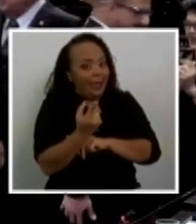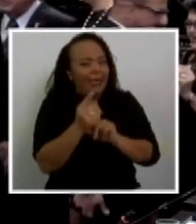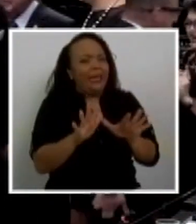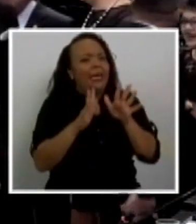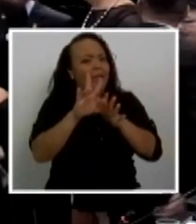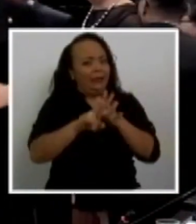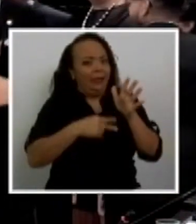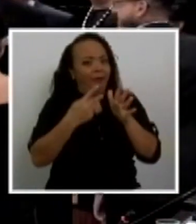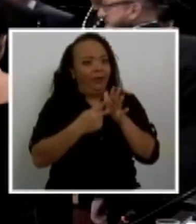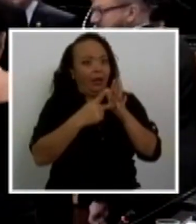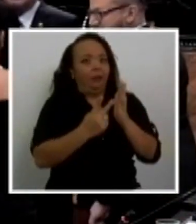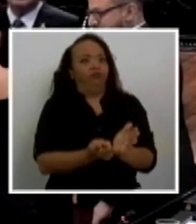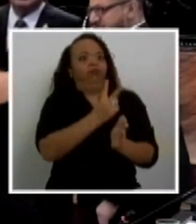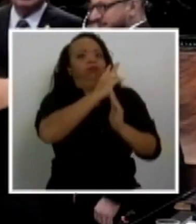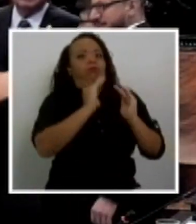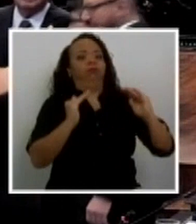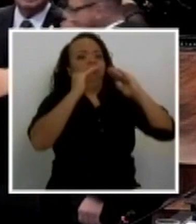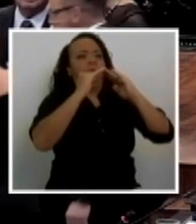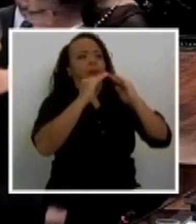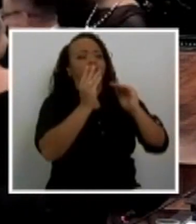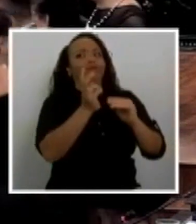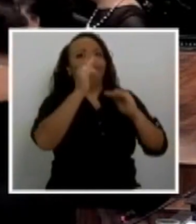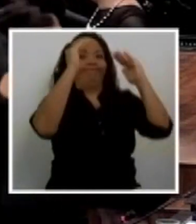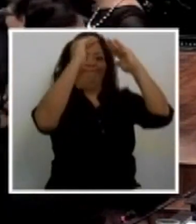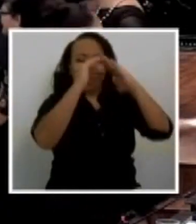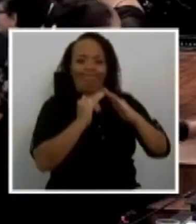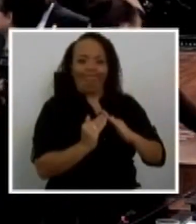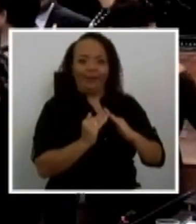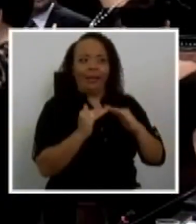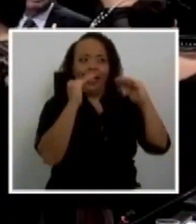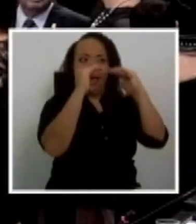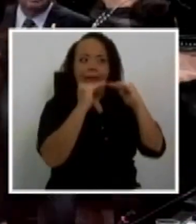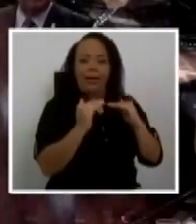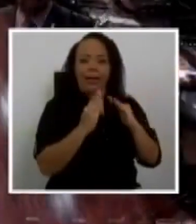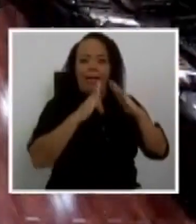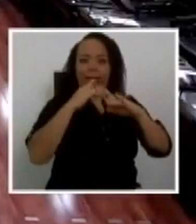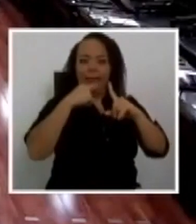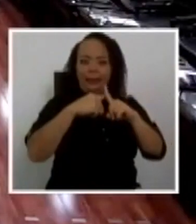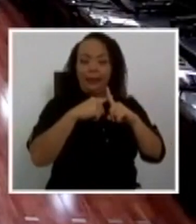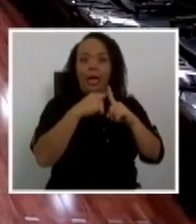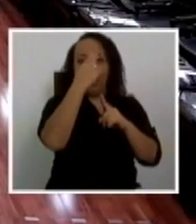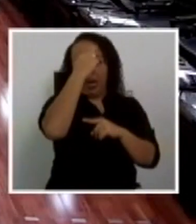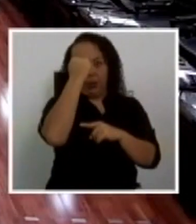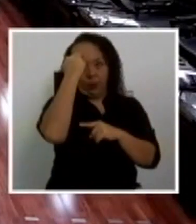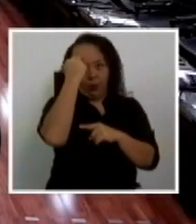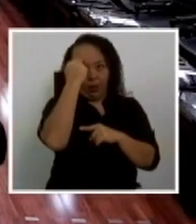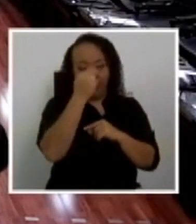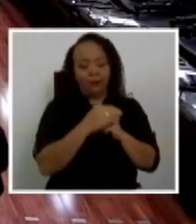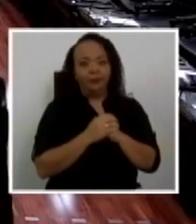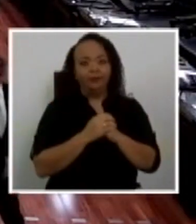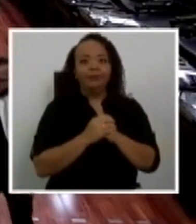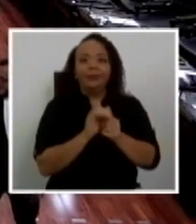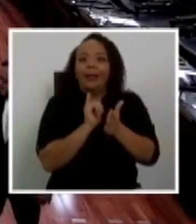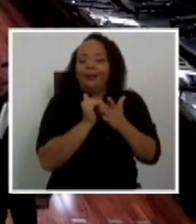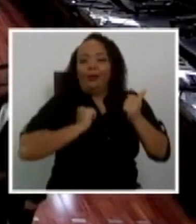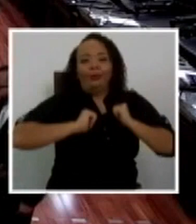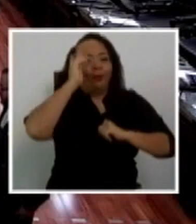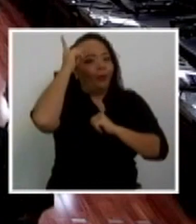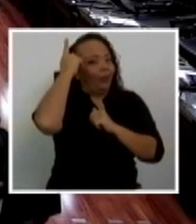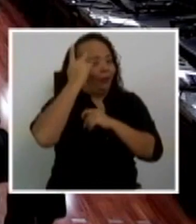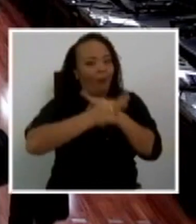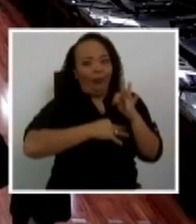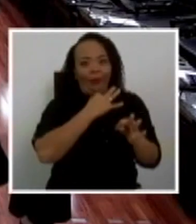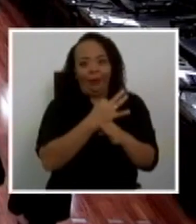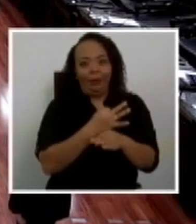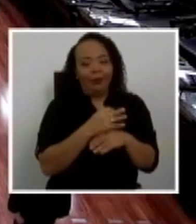nunca este 2020 y la principal razón es la crisis de salud que vivimos por el COVID-19. Y es que pocas